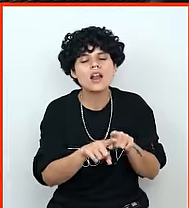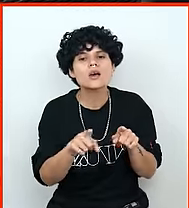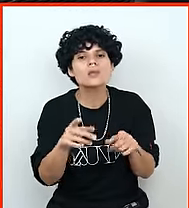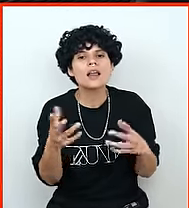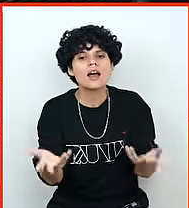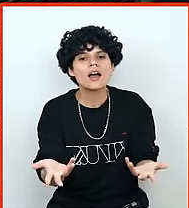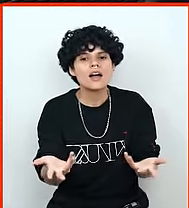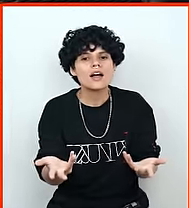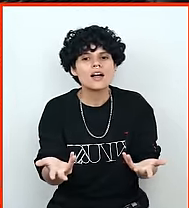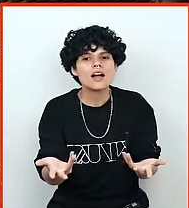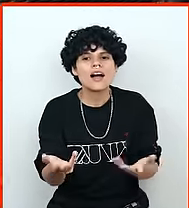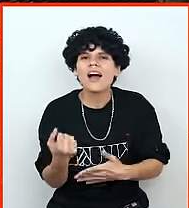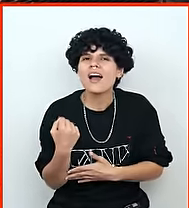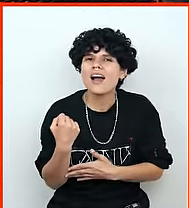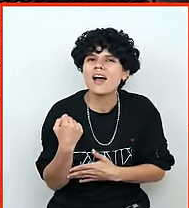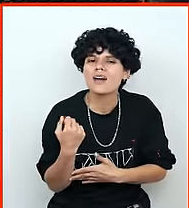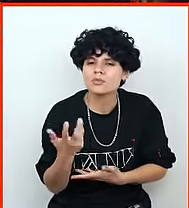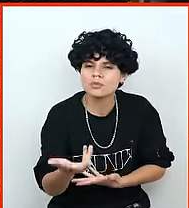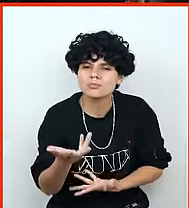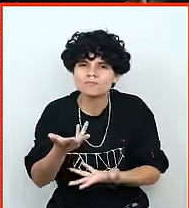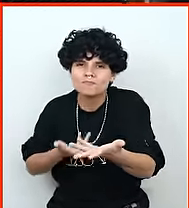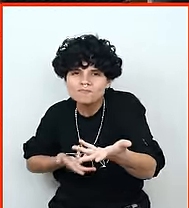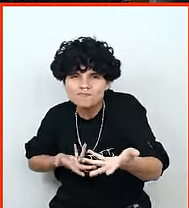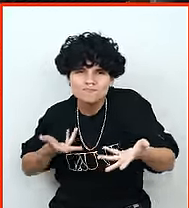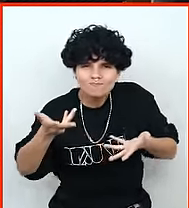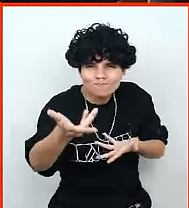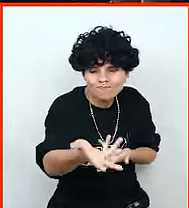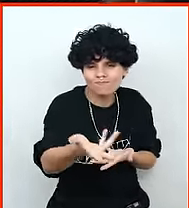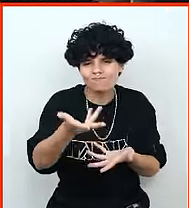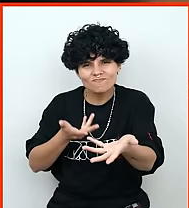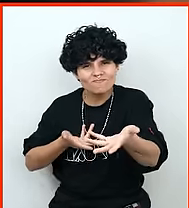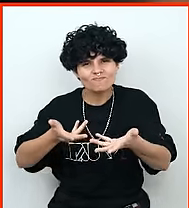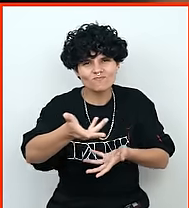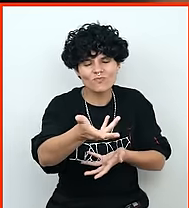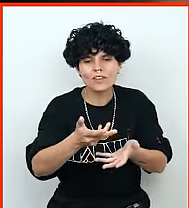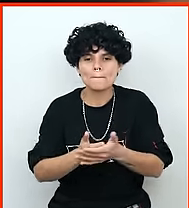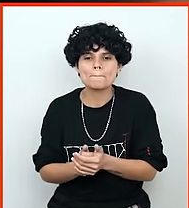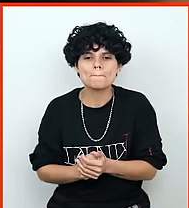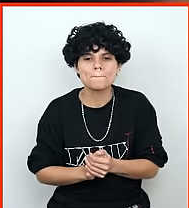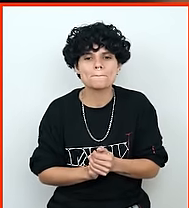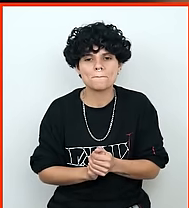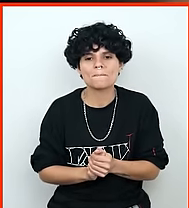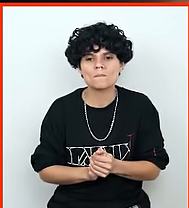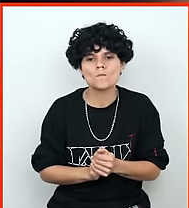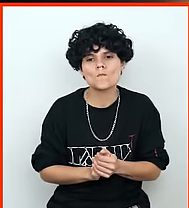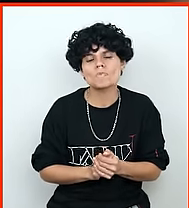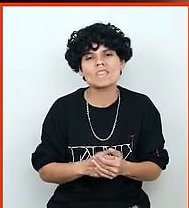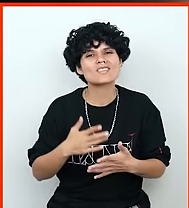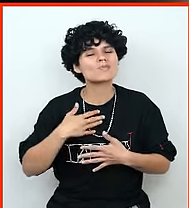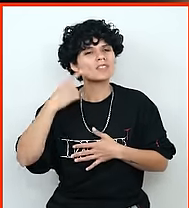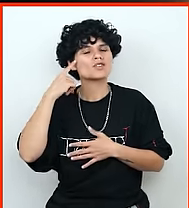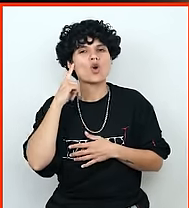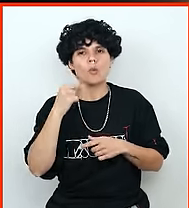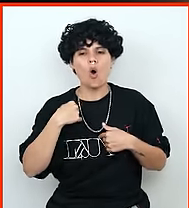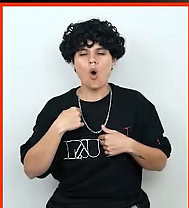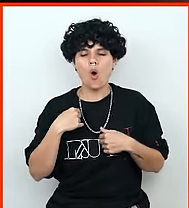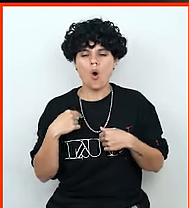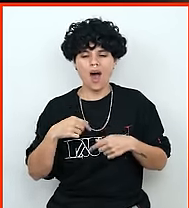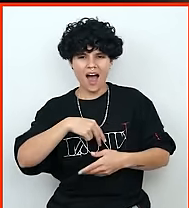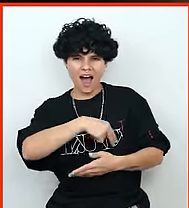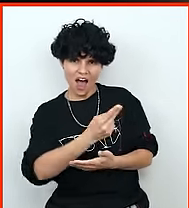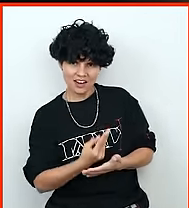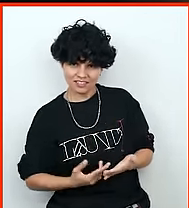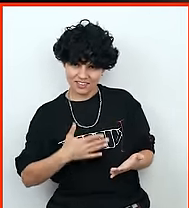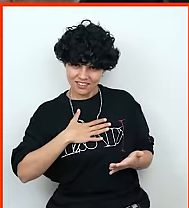contribuir también, ¿o no? Es que eso es lo que quiero hacer yo, la verdad es que sí. Sí, no me considero un artista per se, como que